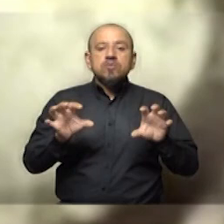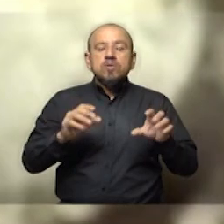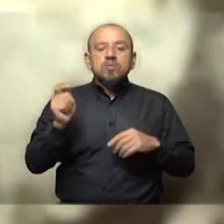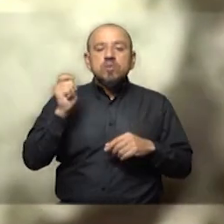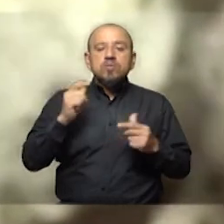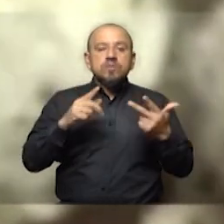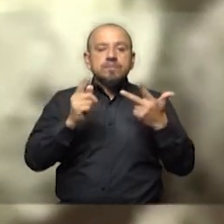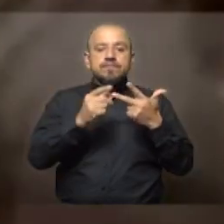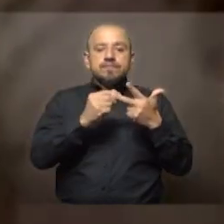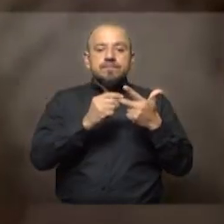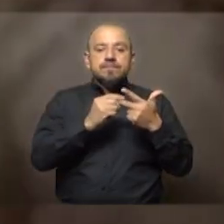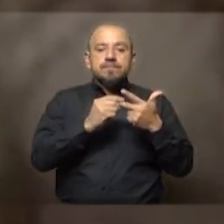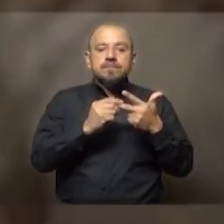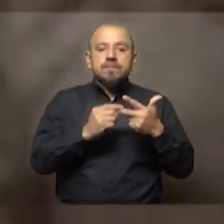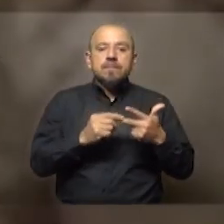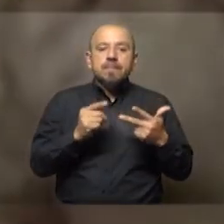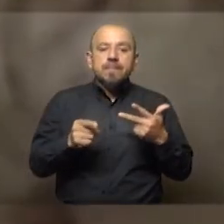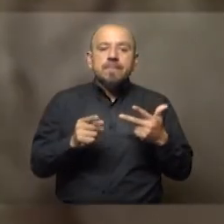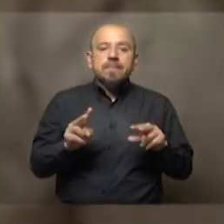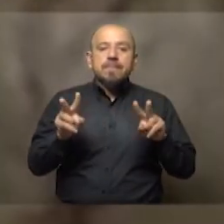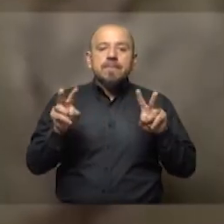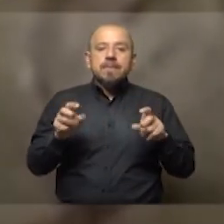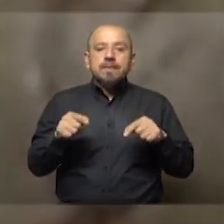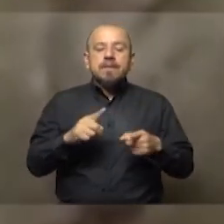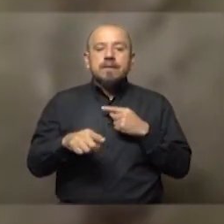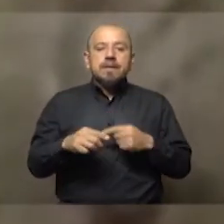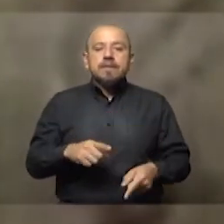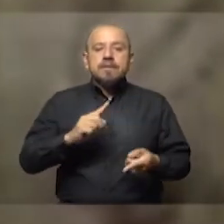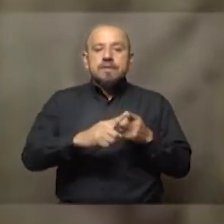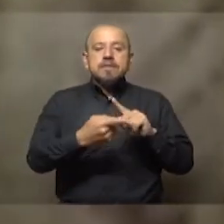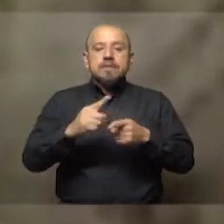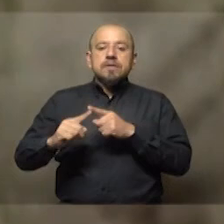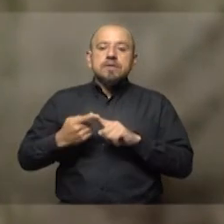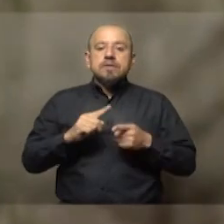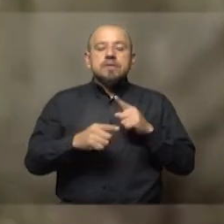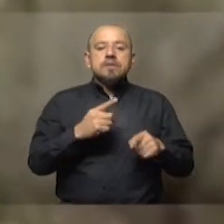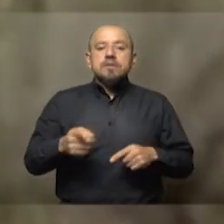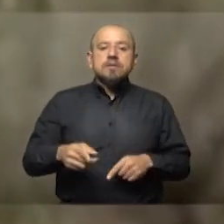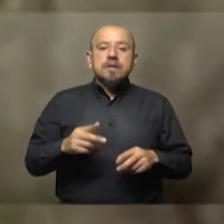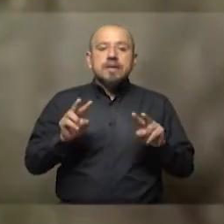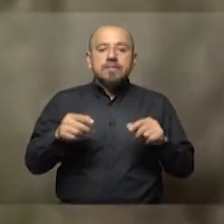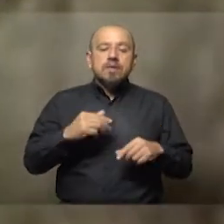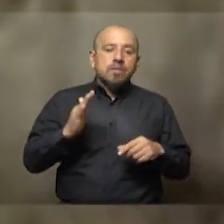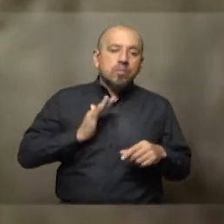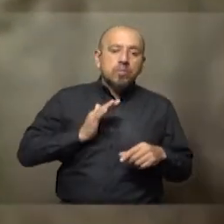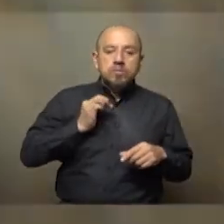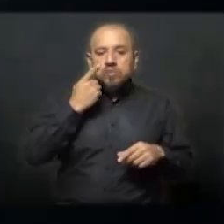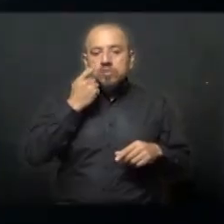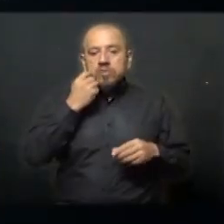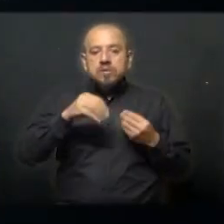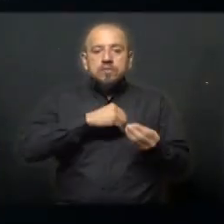que es el que tenemos que resolver primero es el tema de las relaciones en cuanto a los sexos y información de la